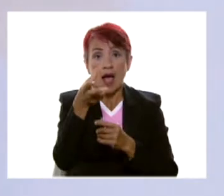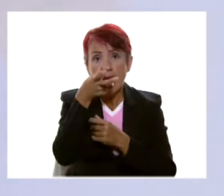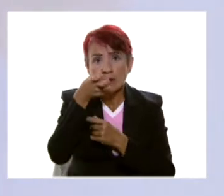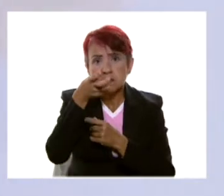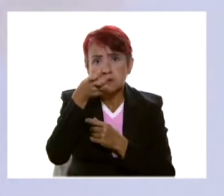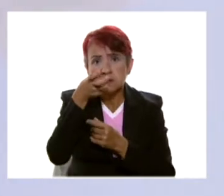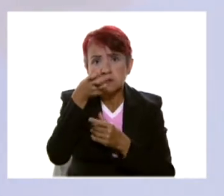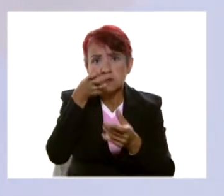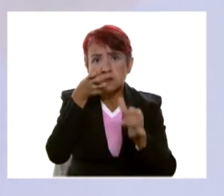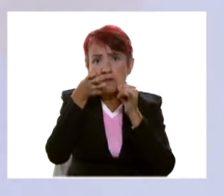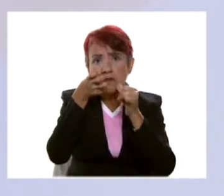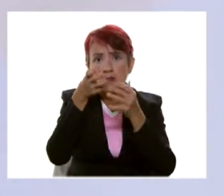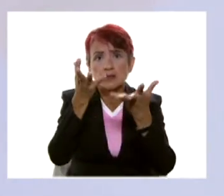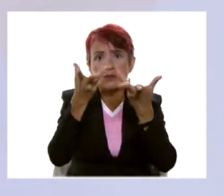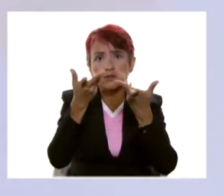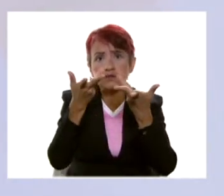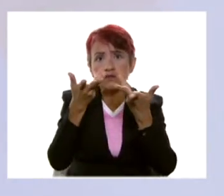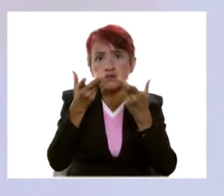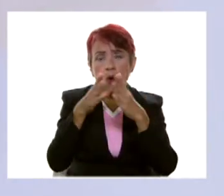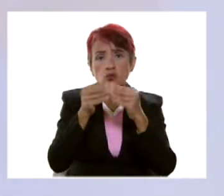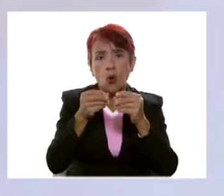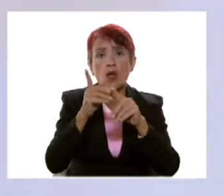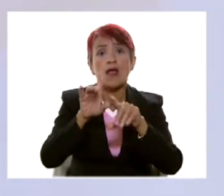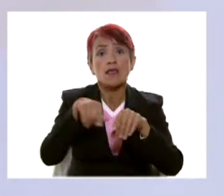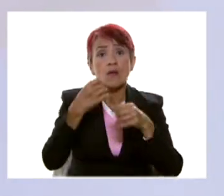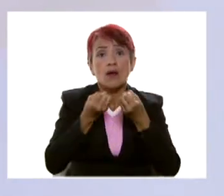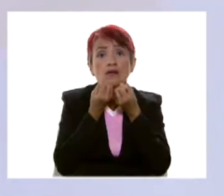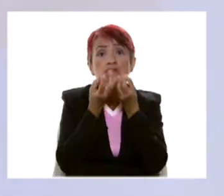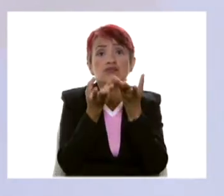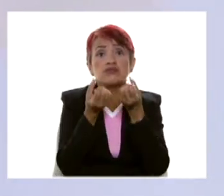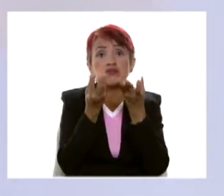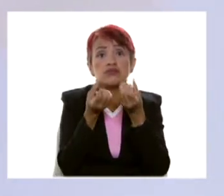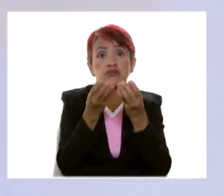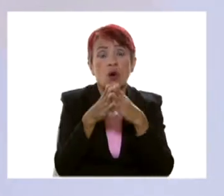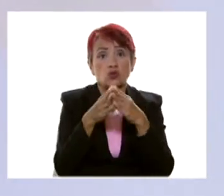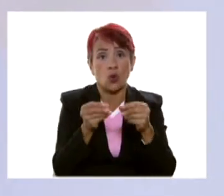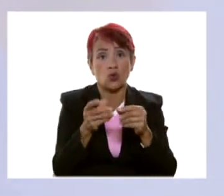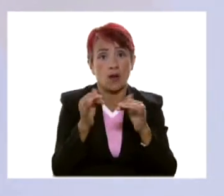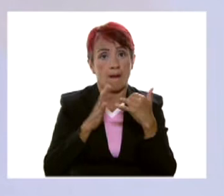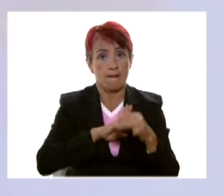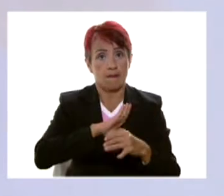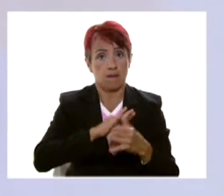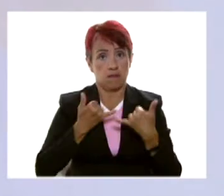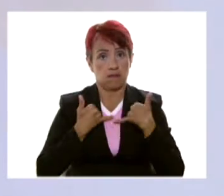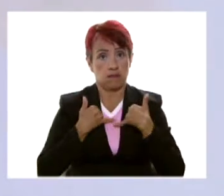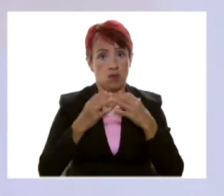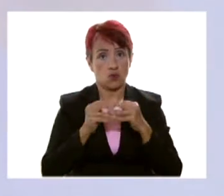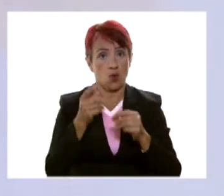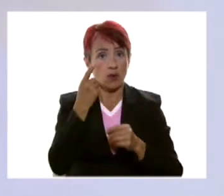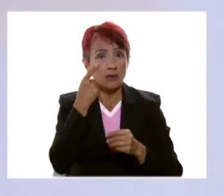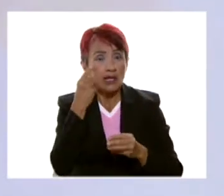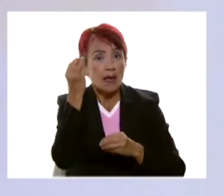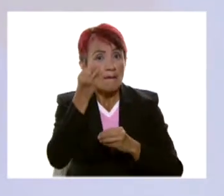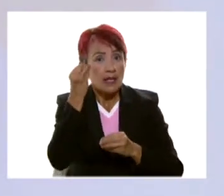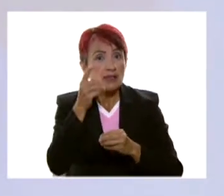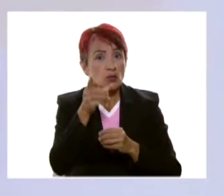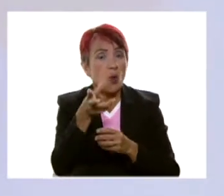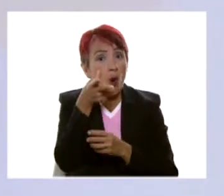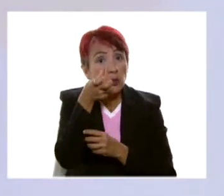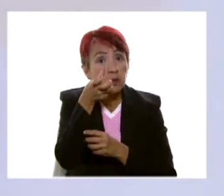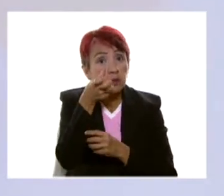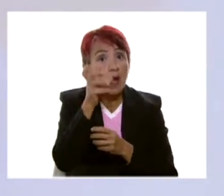esa opinión, puedo dar ese tipo de comentario y dar mi propio punto de vista. Entonces, también